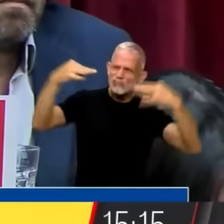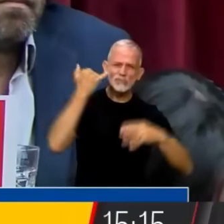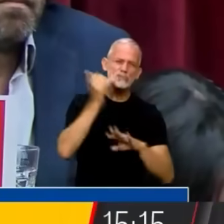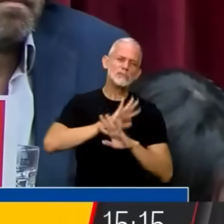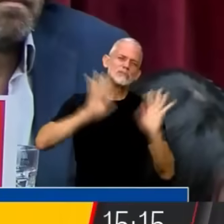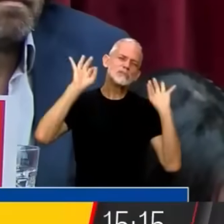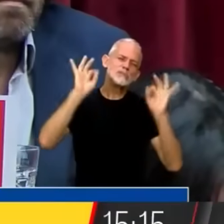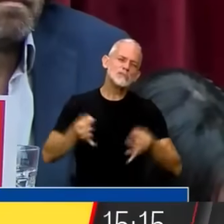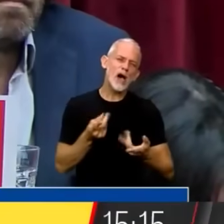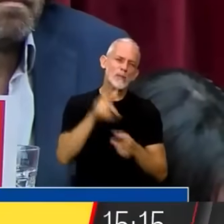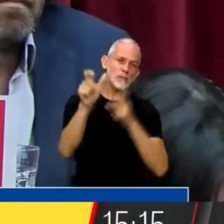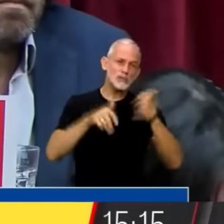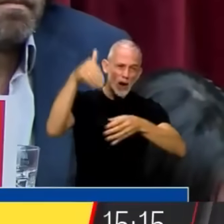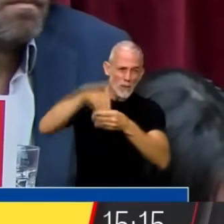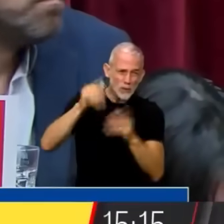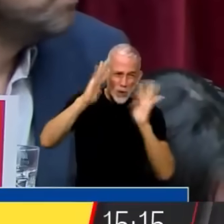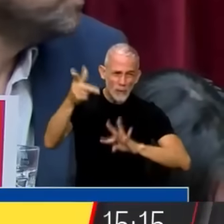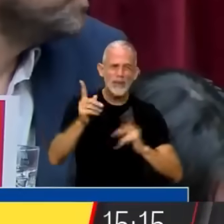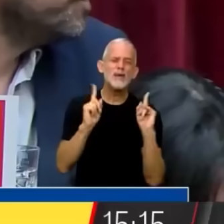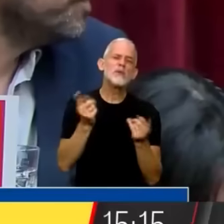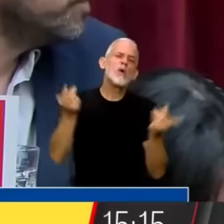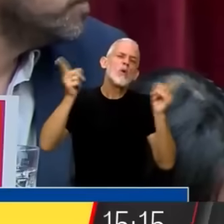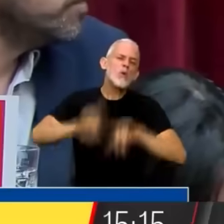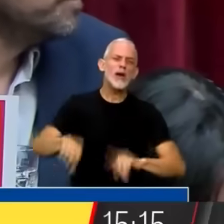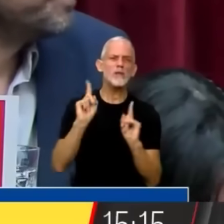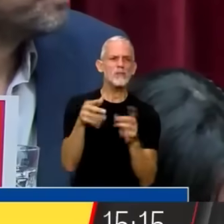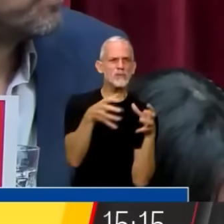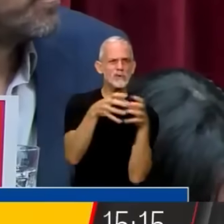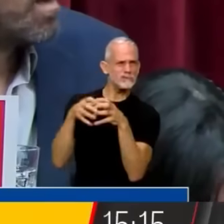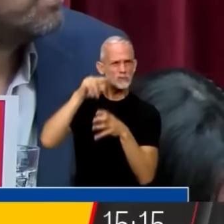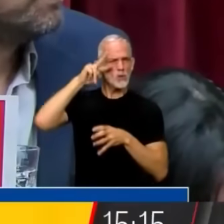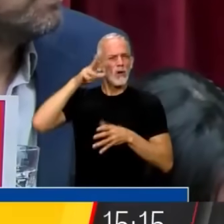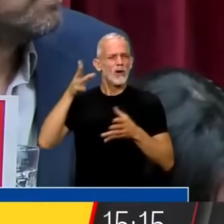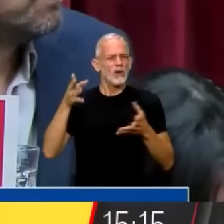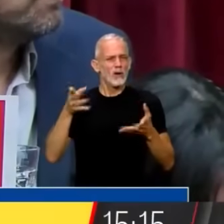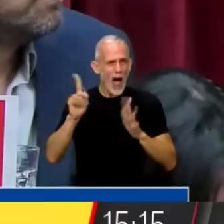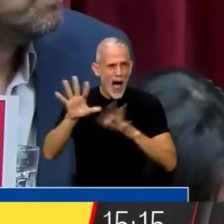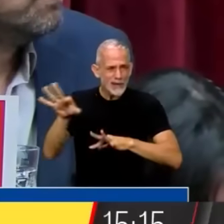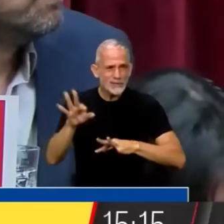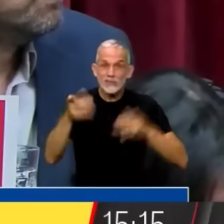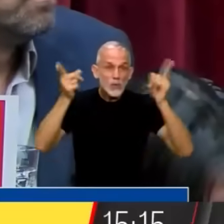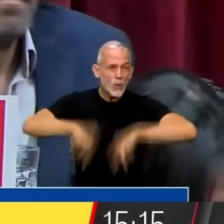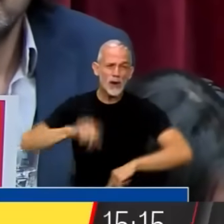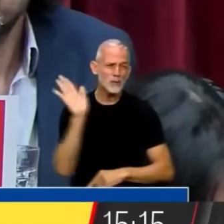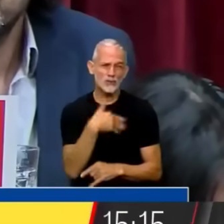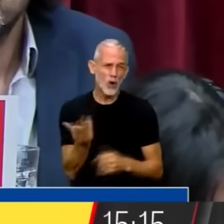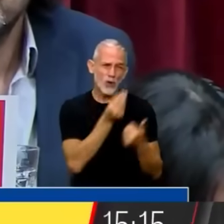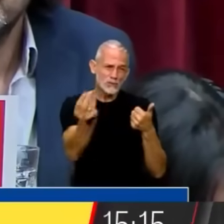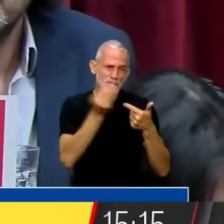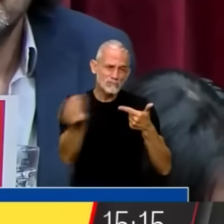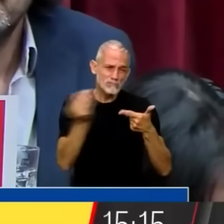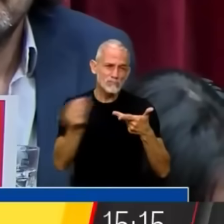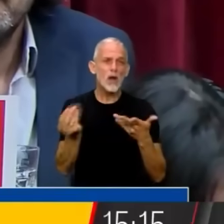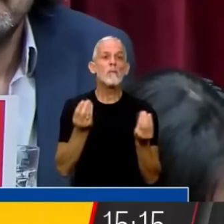se podrían dar cuenta que es el regreso de toda la casta. No hay uno que no esté volviendo. ¿Y para